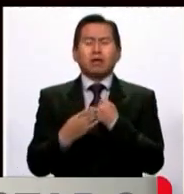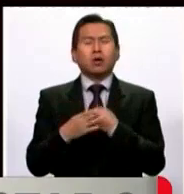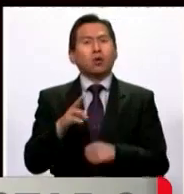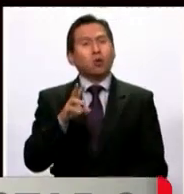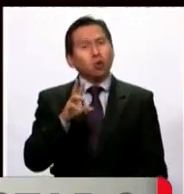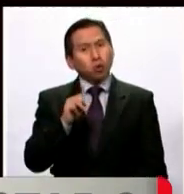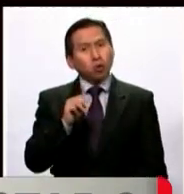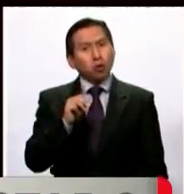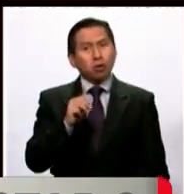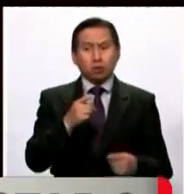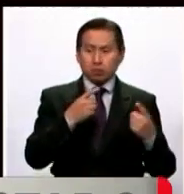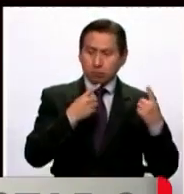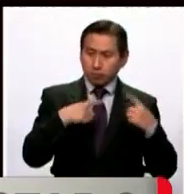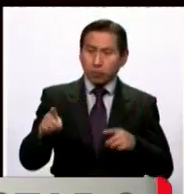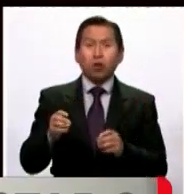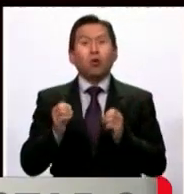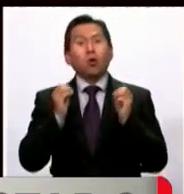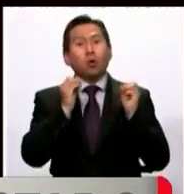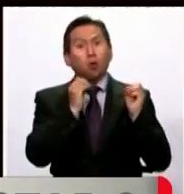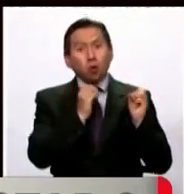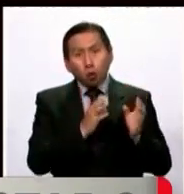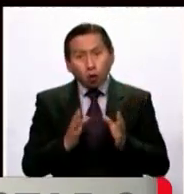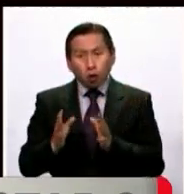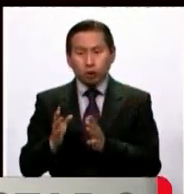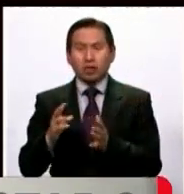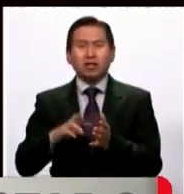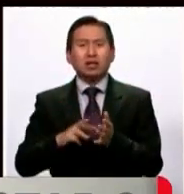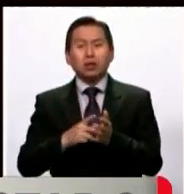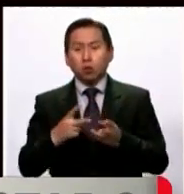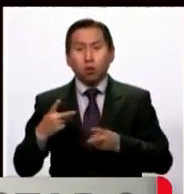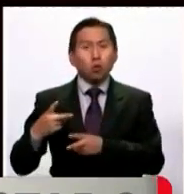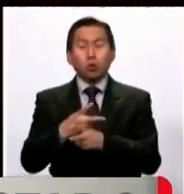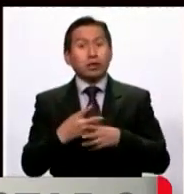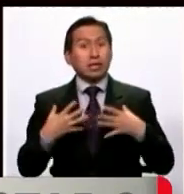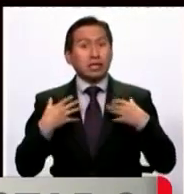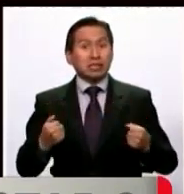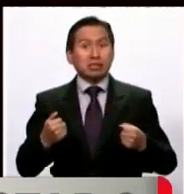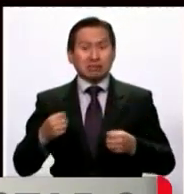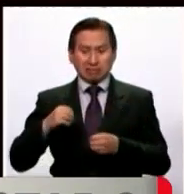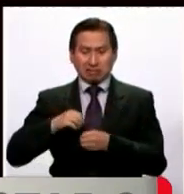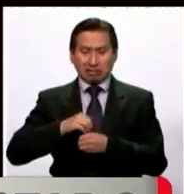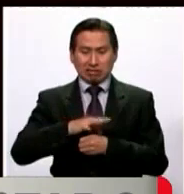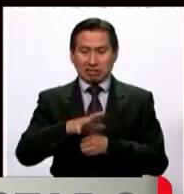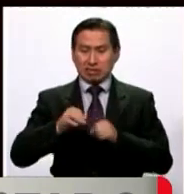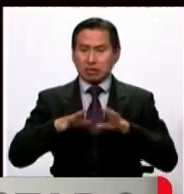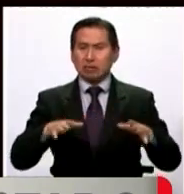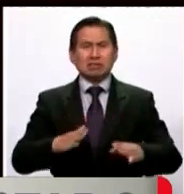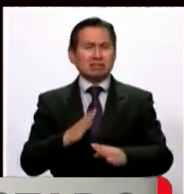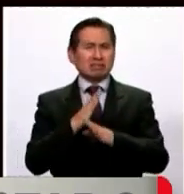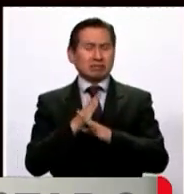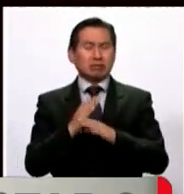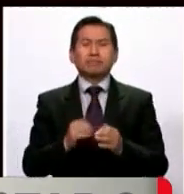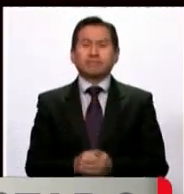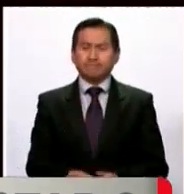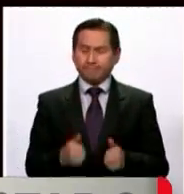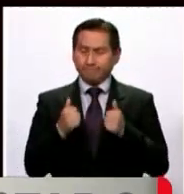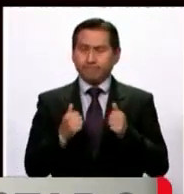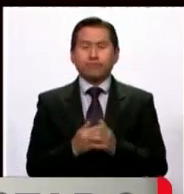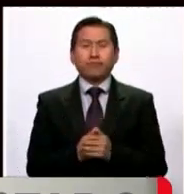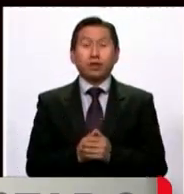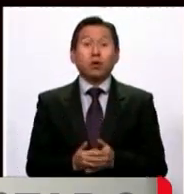Vayamos a cobrar en orden para cuidar la salud y evitar los contagios. Bien, hoy